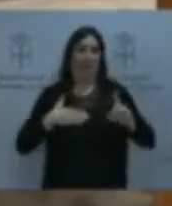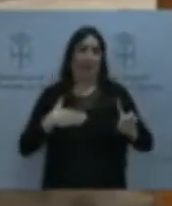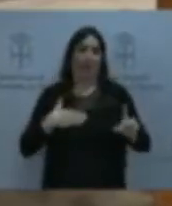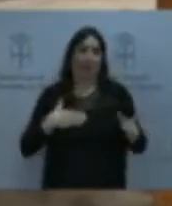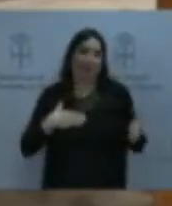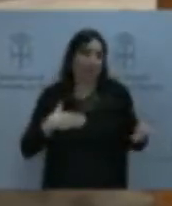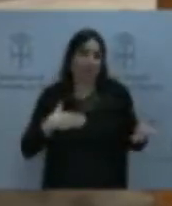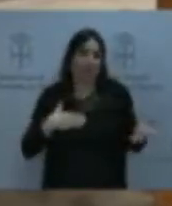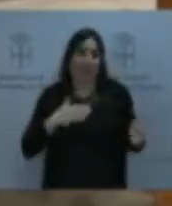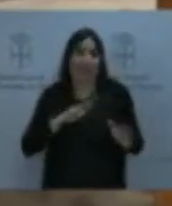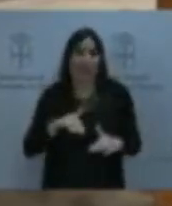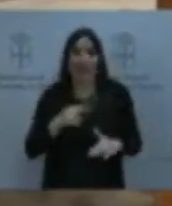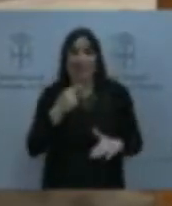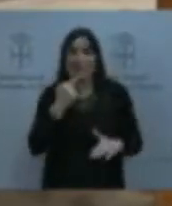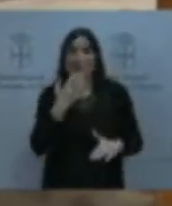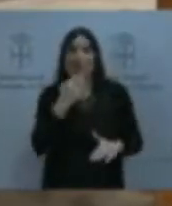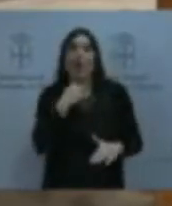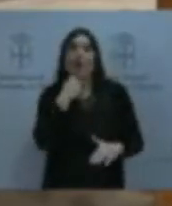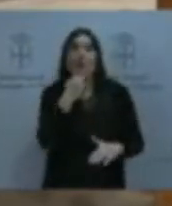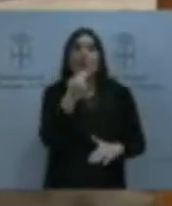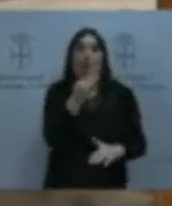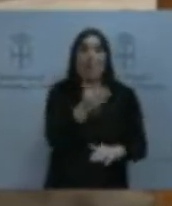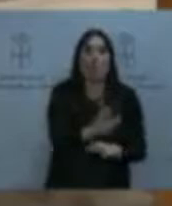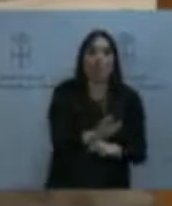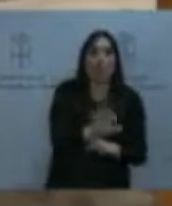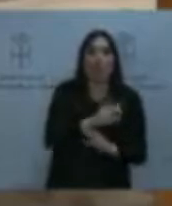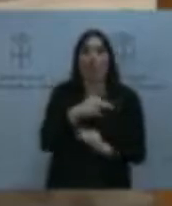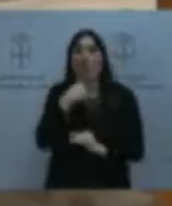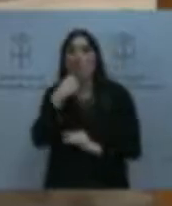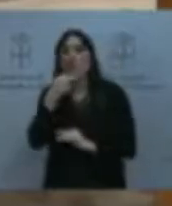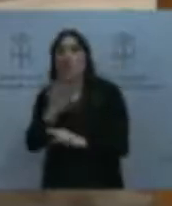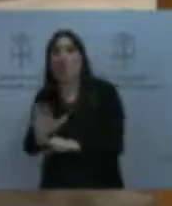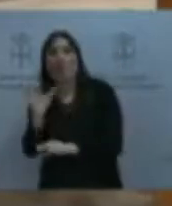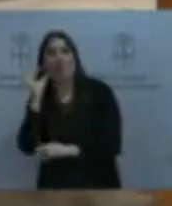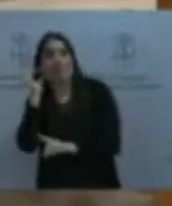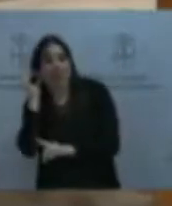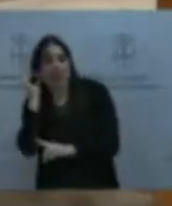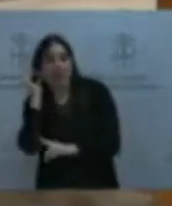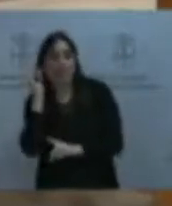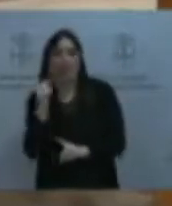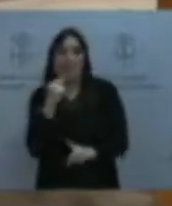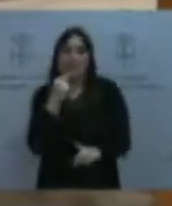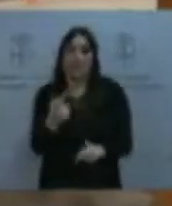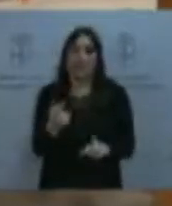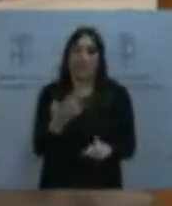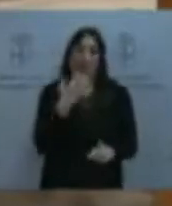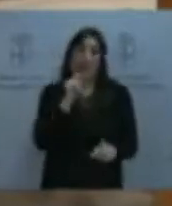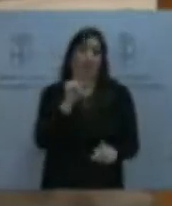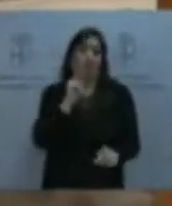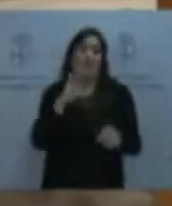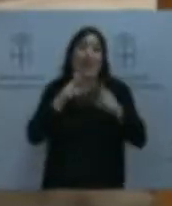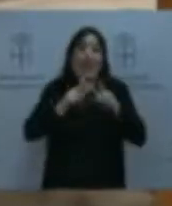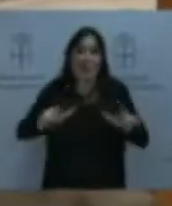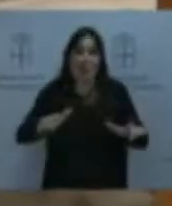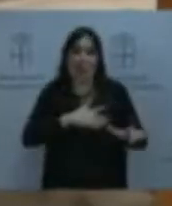portavoza, ¿no? Aquellos que normalmente, cuando se habla de la equiparación de las mujeres en términos lingüísticos, están muy preocupados, luego para otro tipo de cosas se quedan sin palabras,